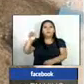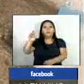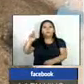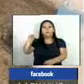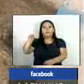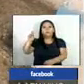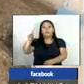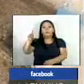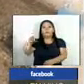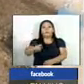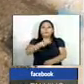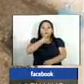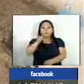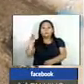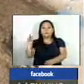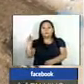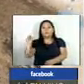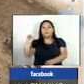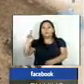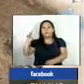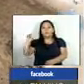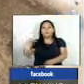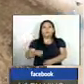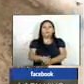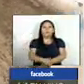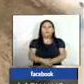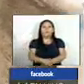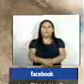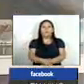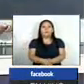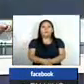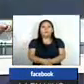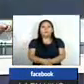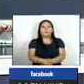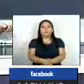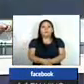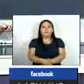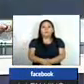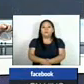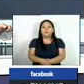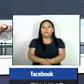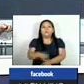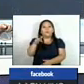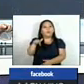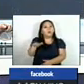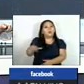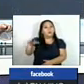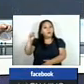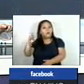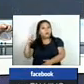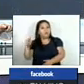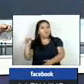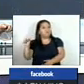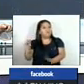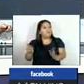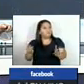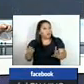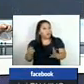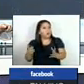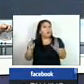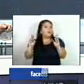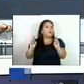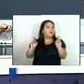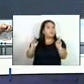Borja, Carla Góchez, Noticiero Hechos. Vamos hasta la zona oriental del país y han registrado hechos de